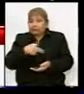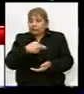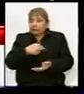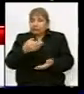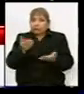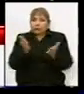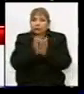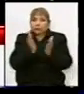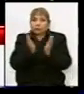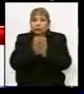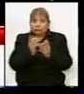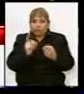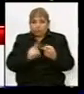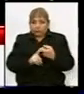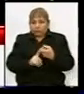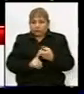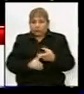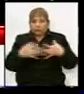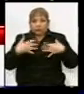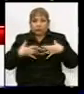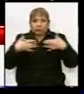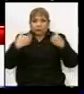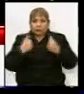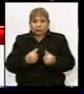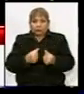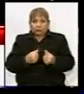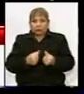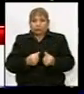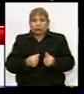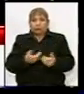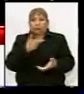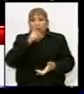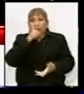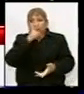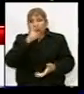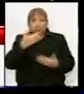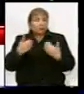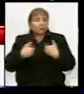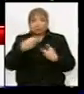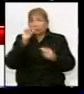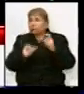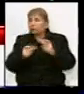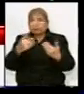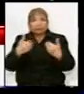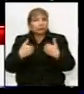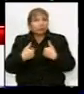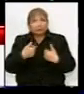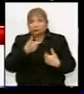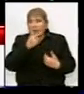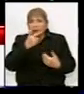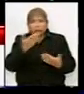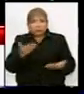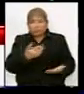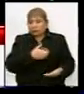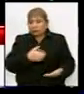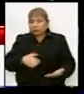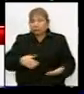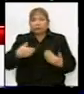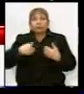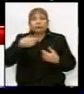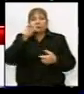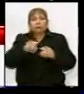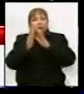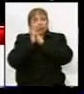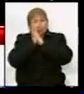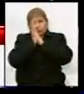educación en salud agua la gente no tiene agua señor presidente la gente está durmiendo